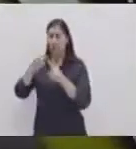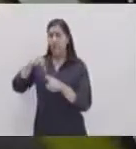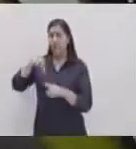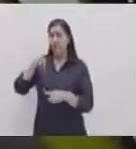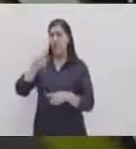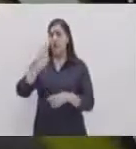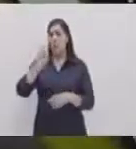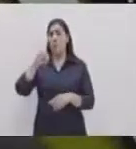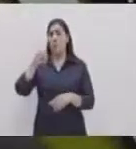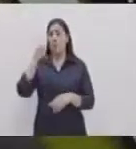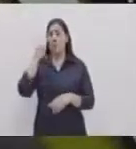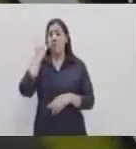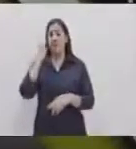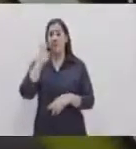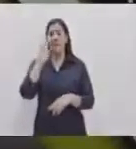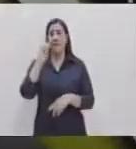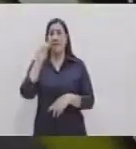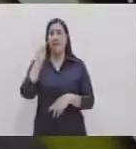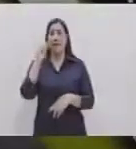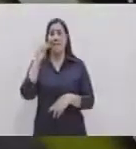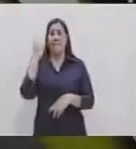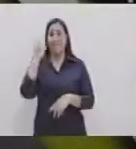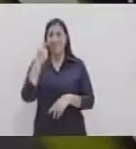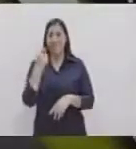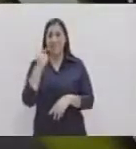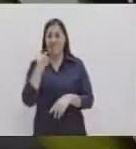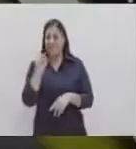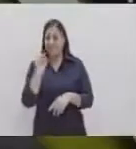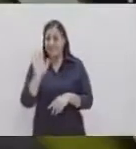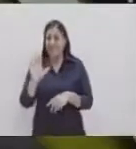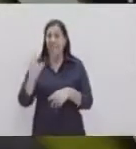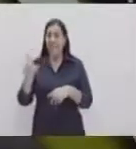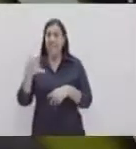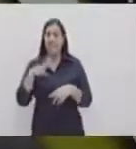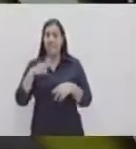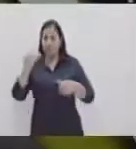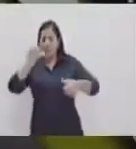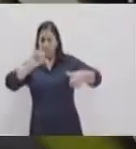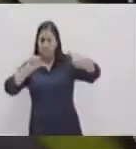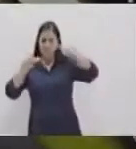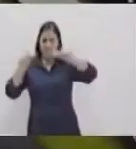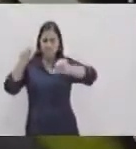muy diferentes y en la mayoría de este tipo de compuestos